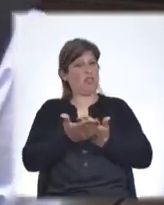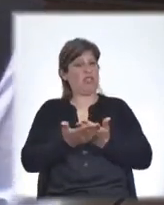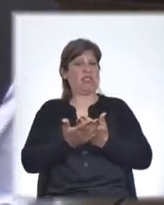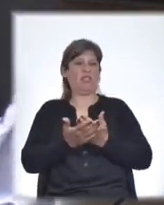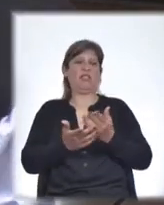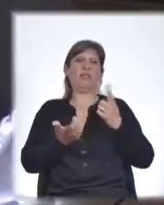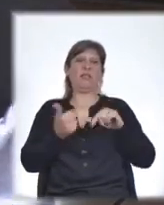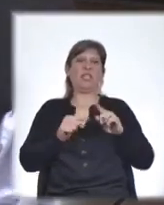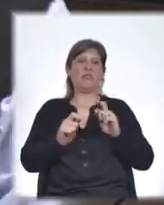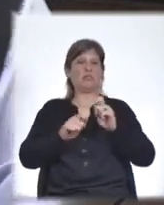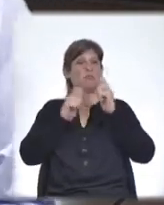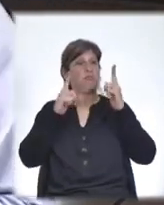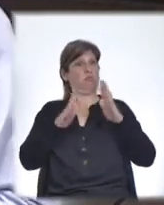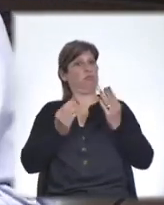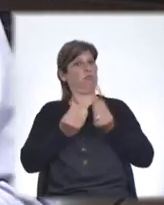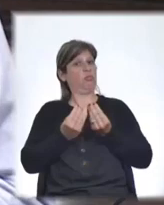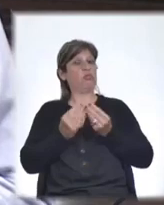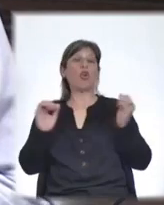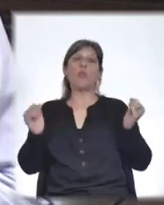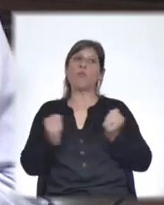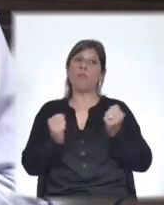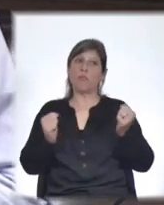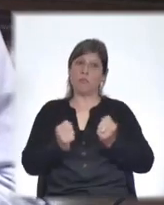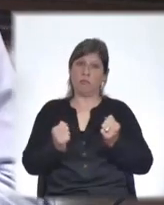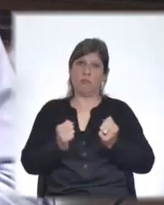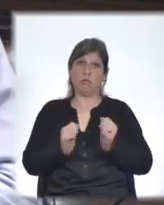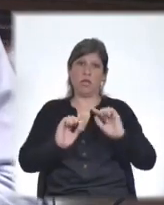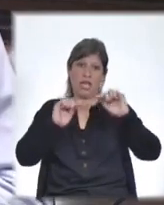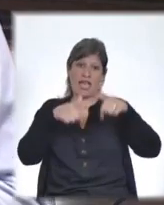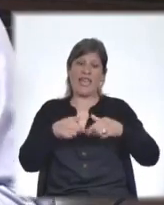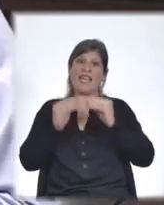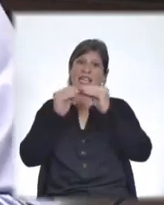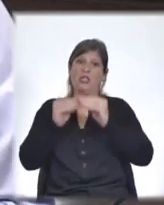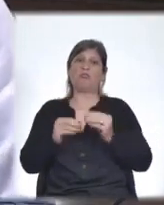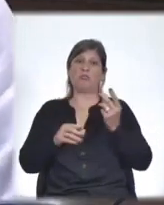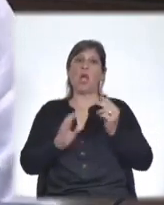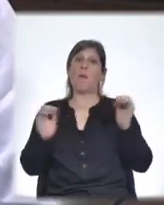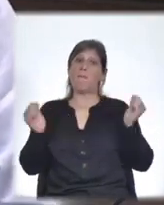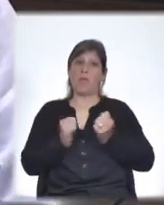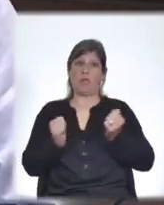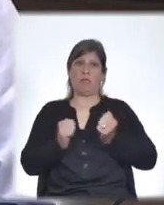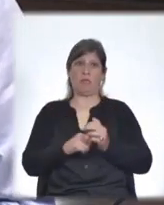alarma muchísimo y nos da temor. Este es un presupuesto que nos da temor.